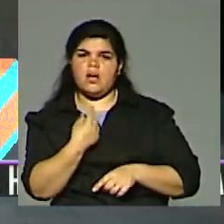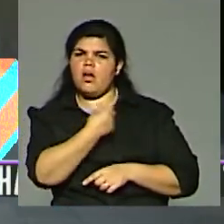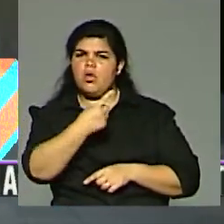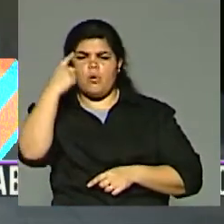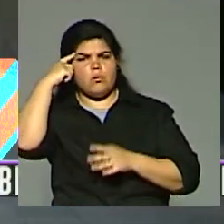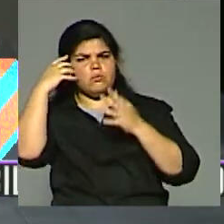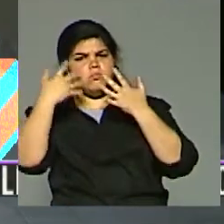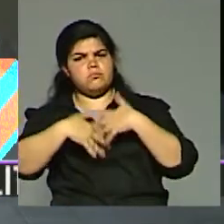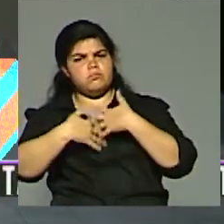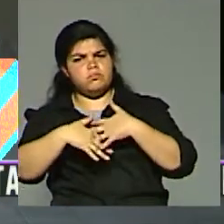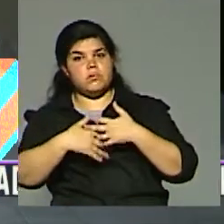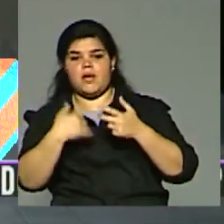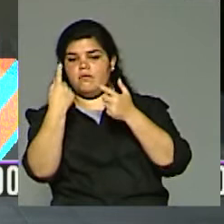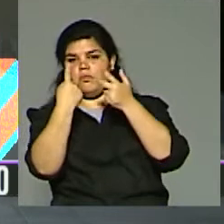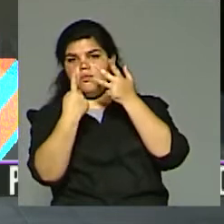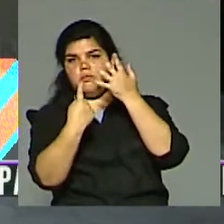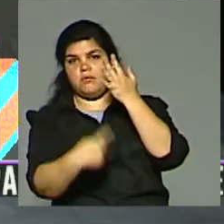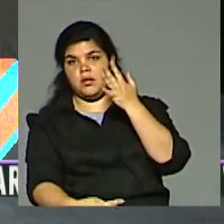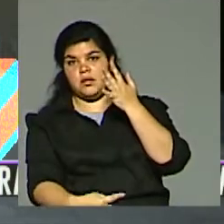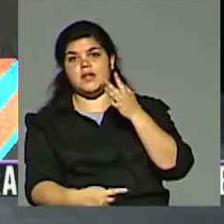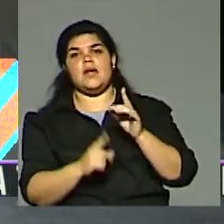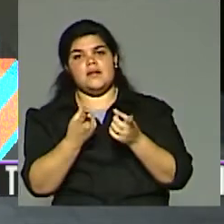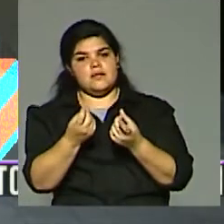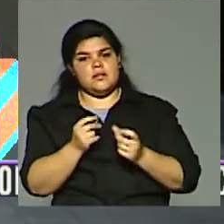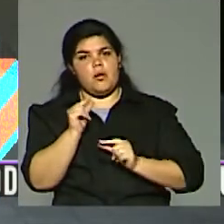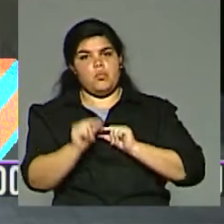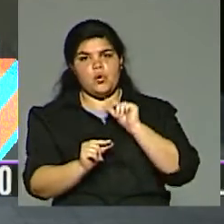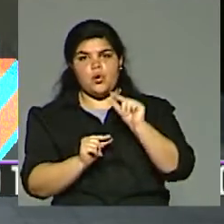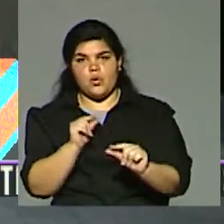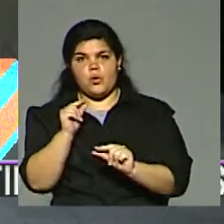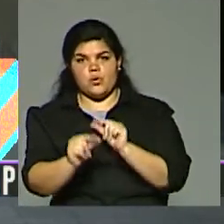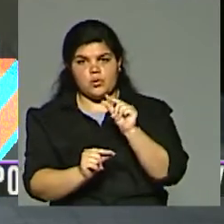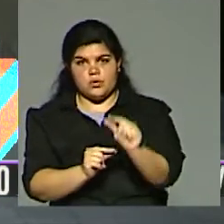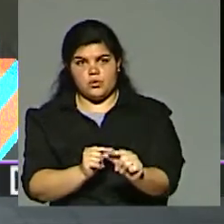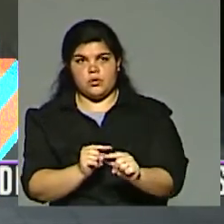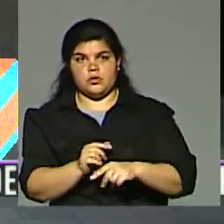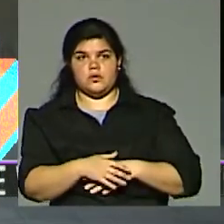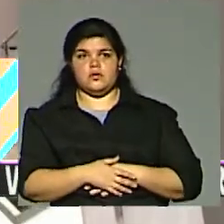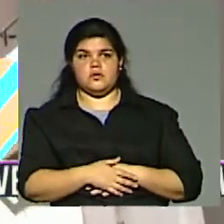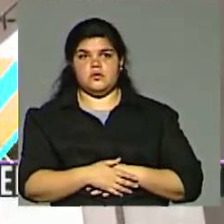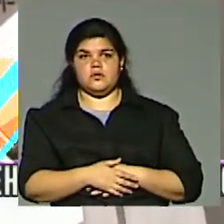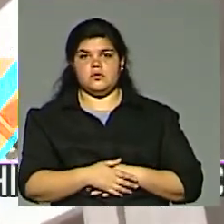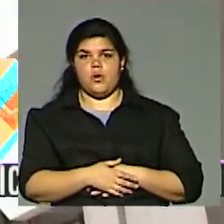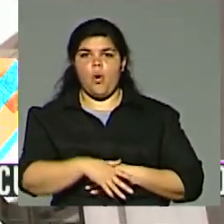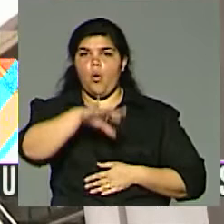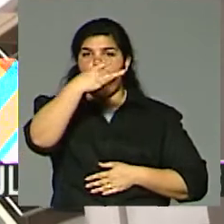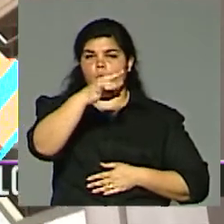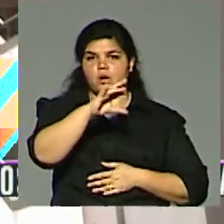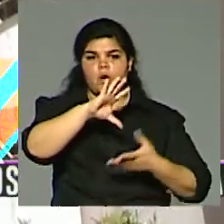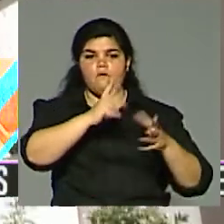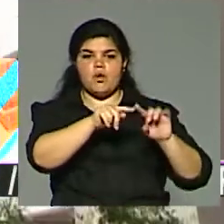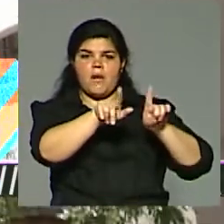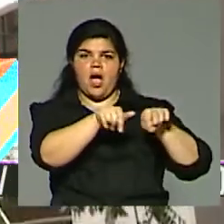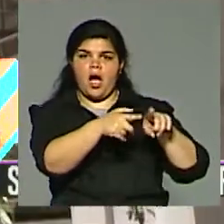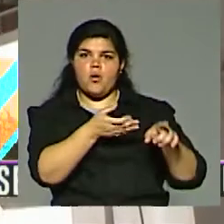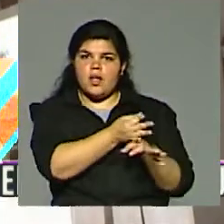variables que hay que repensar. Y que hay que ir de a poco también, ¿verdad? No vamos a conseguir, ajustando solamente la propuesta en el aula,